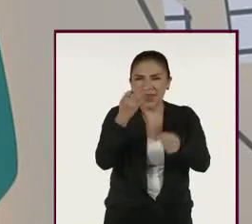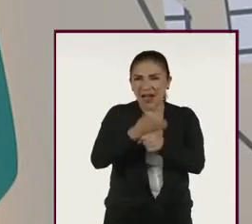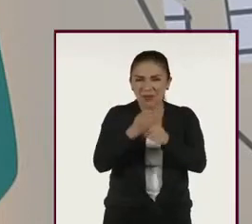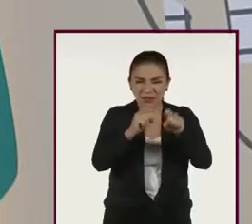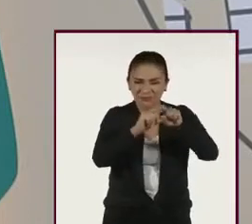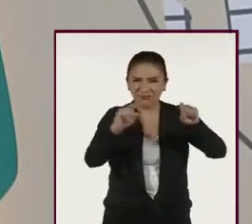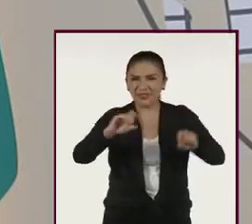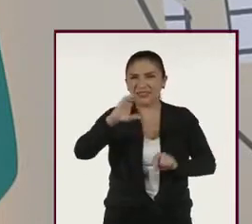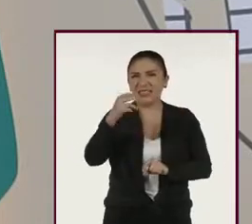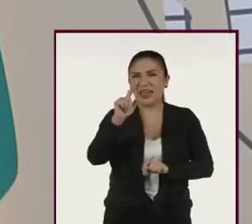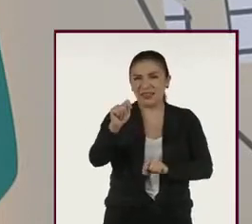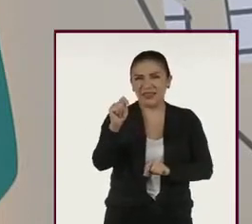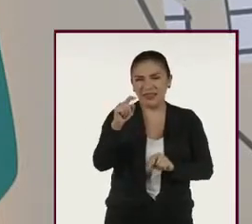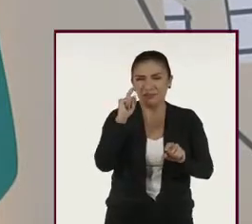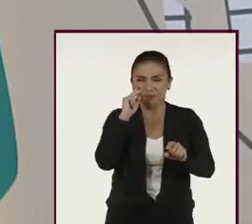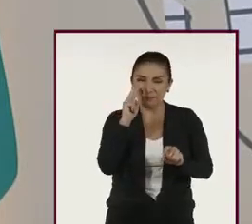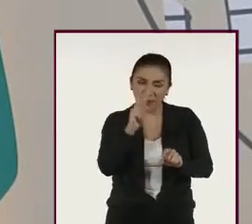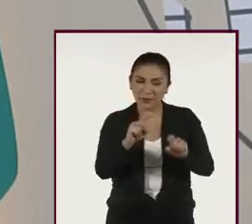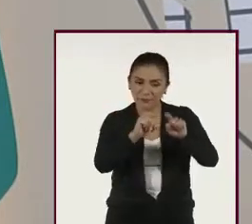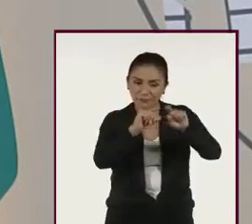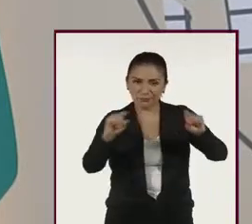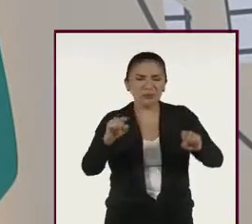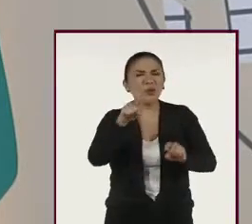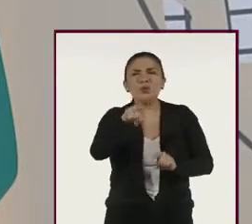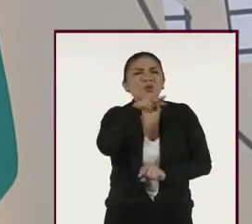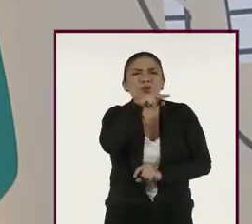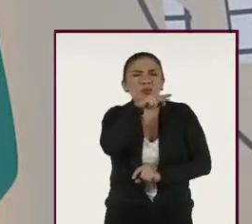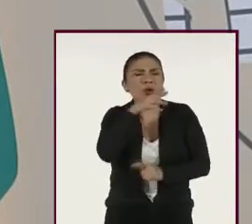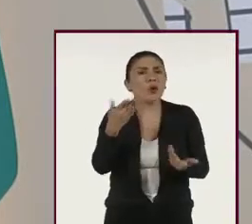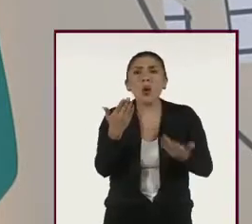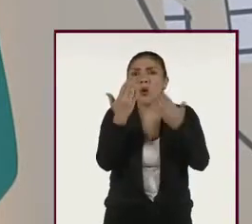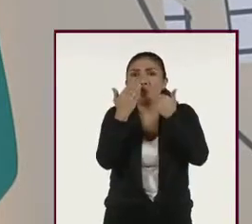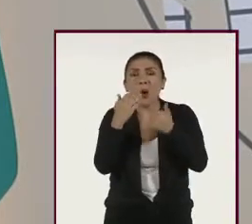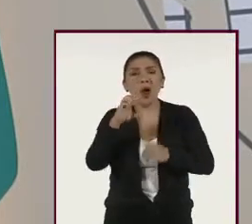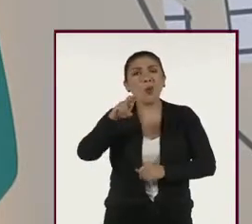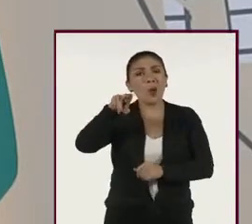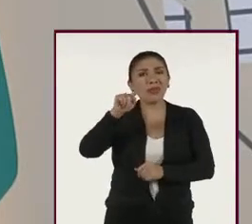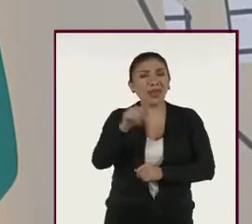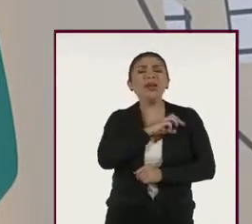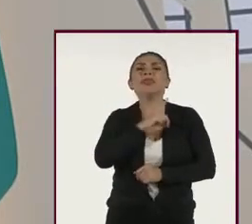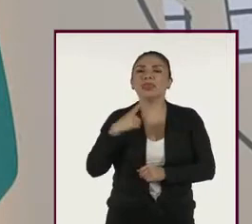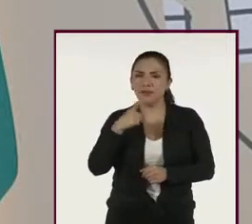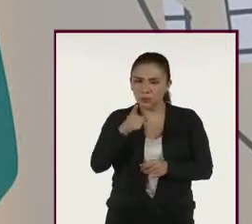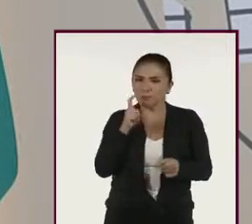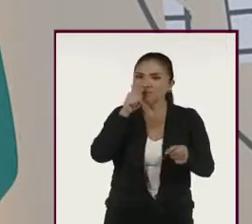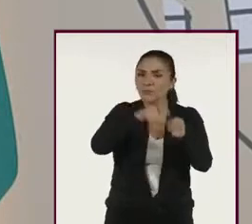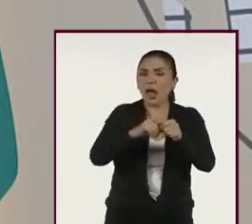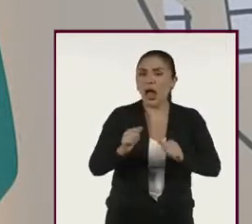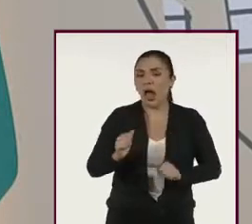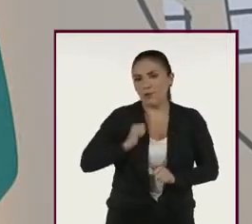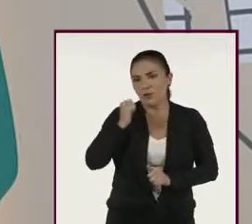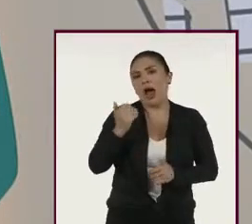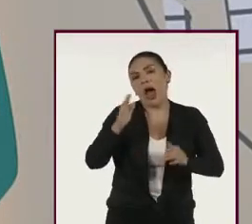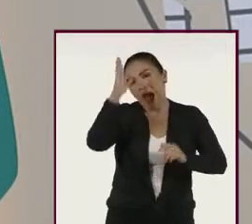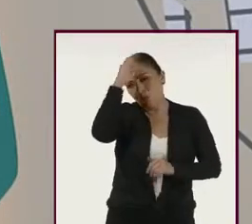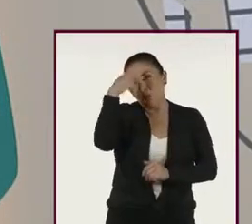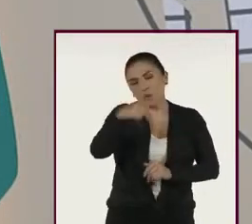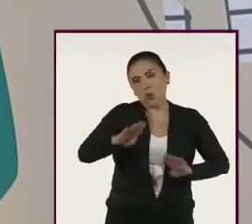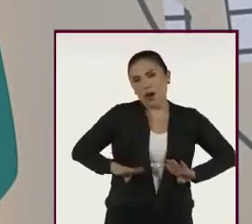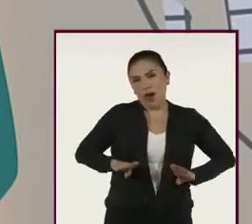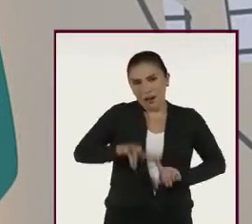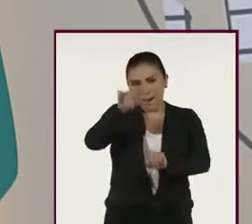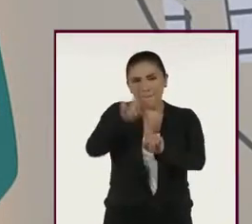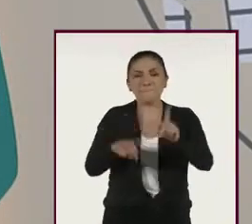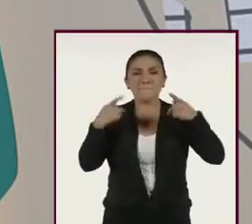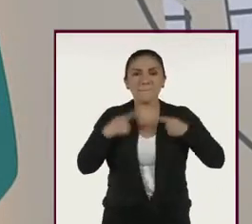en el chat de comentarios. No se preocupen si no tienen cuenta, regístrense de acuerdo con su perfil. Hay que ir